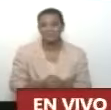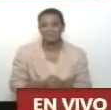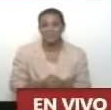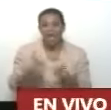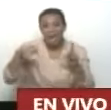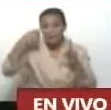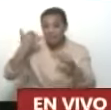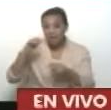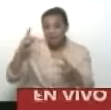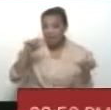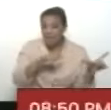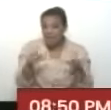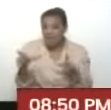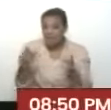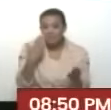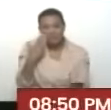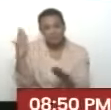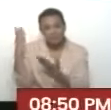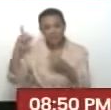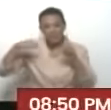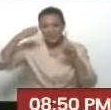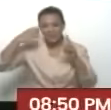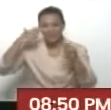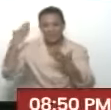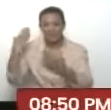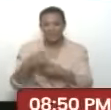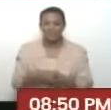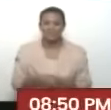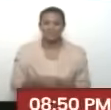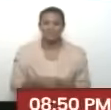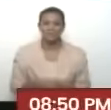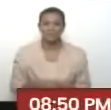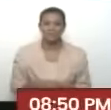¿Tenemos el video? Adelante, vamos a ver este video del podcast.